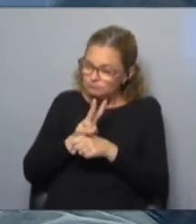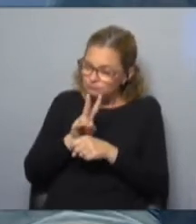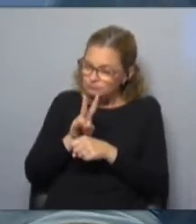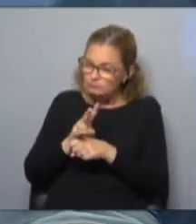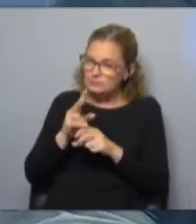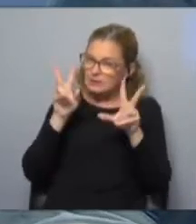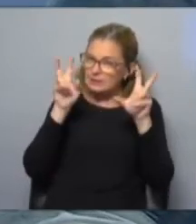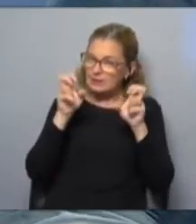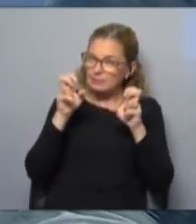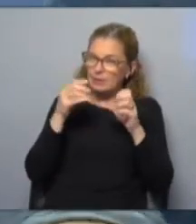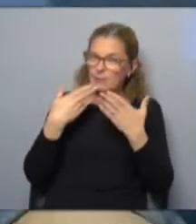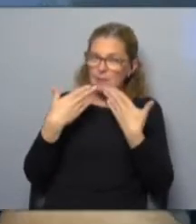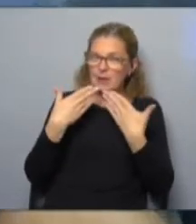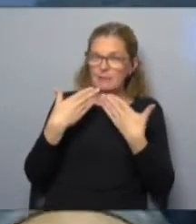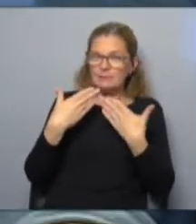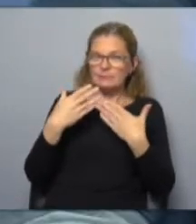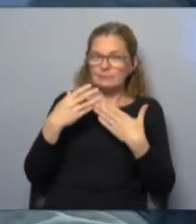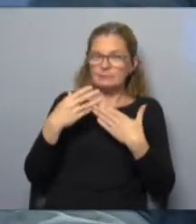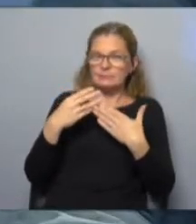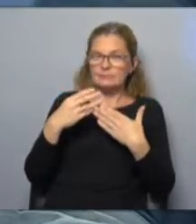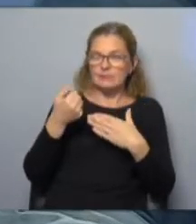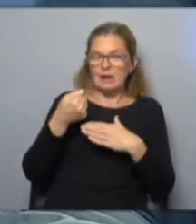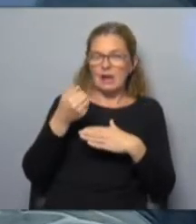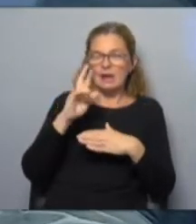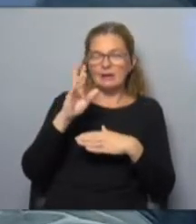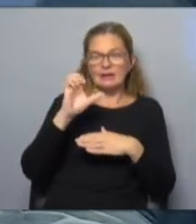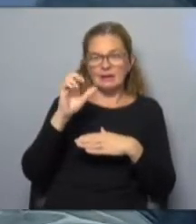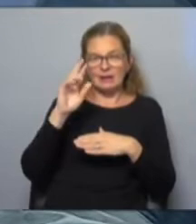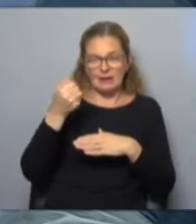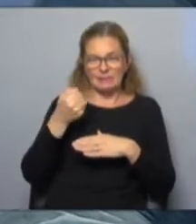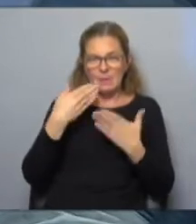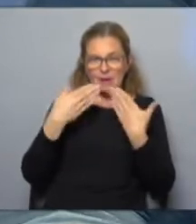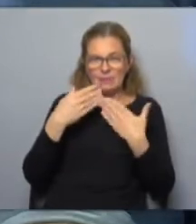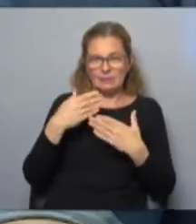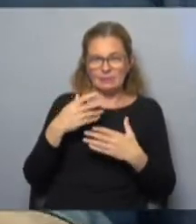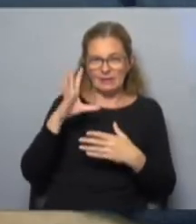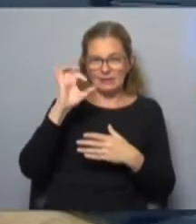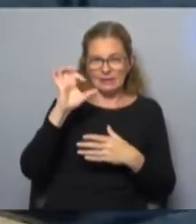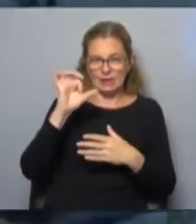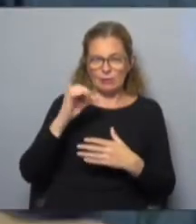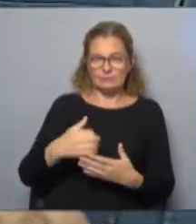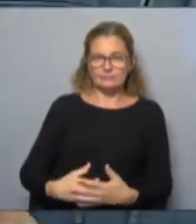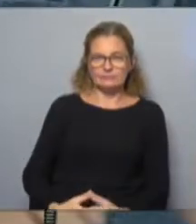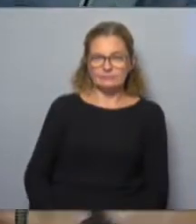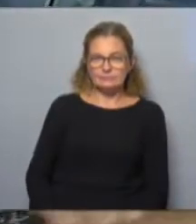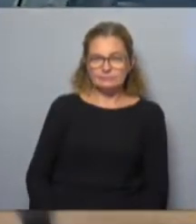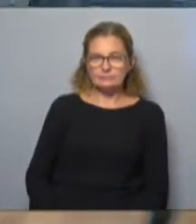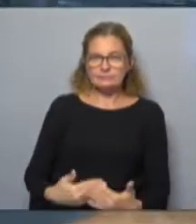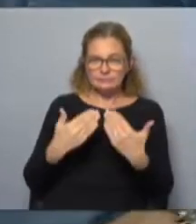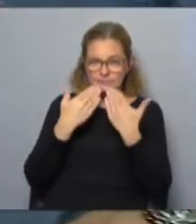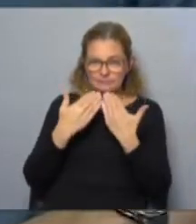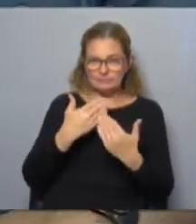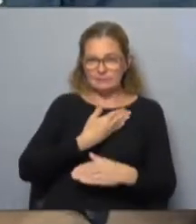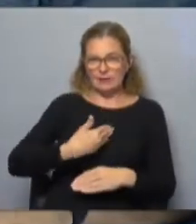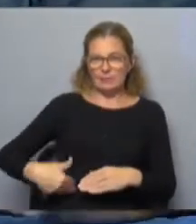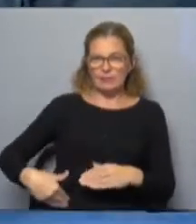sigue con la palabra el compañero Charles Carrera adelante senador muchas gracias presidente